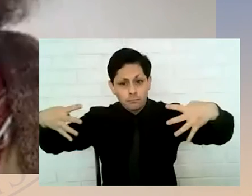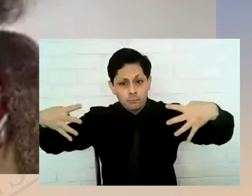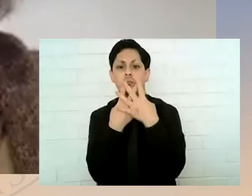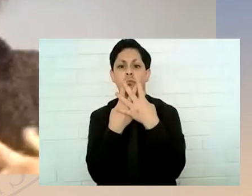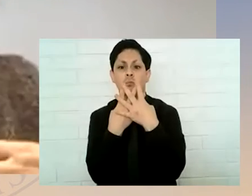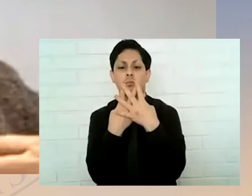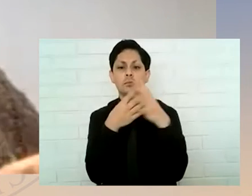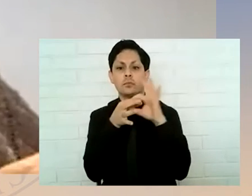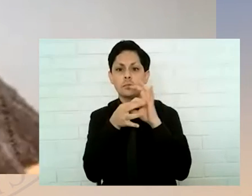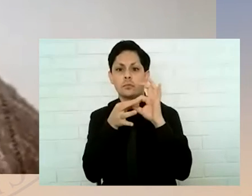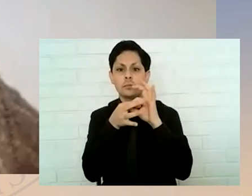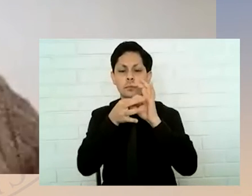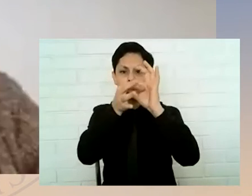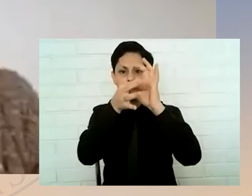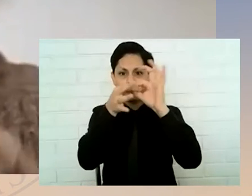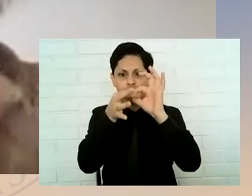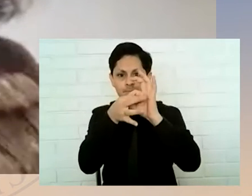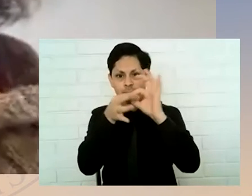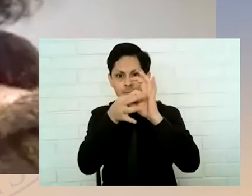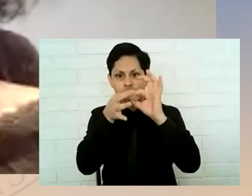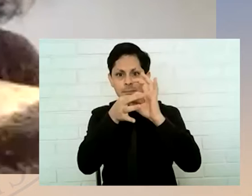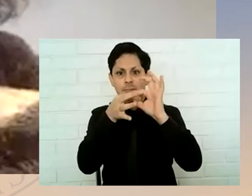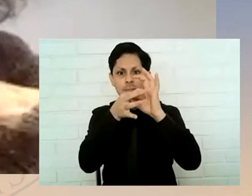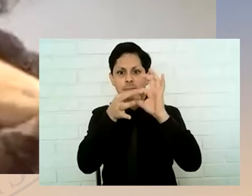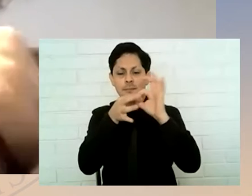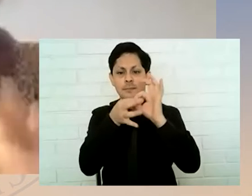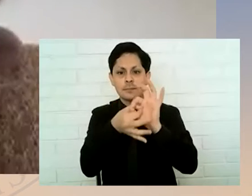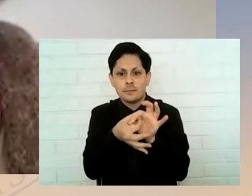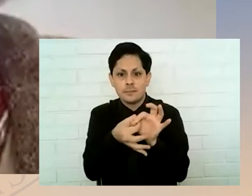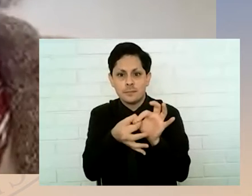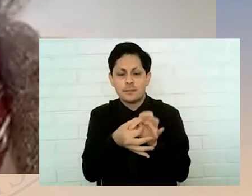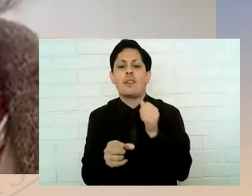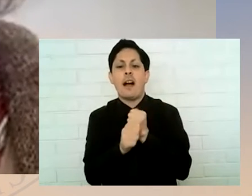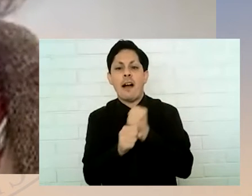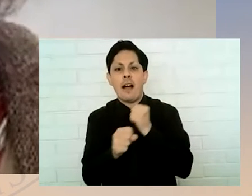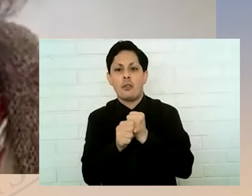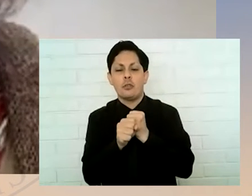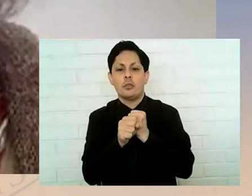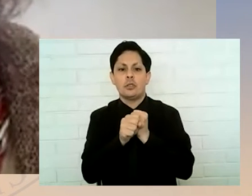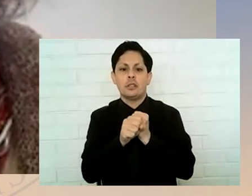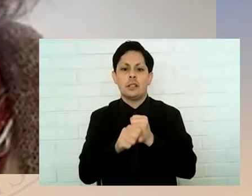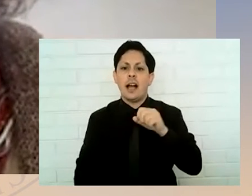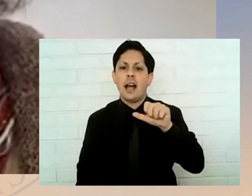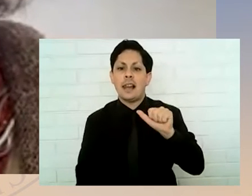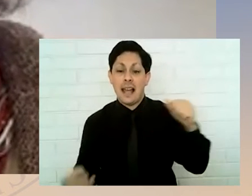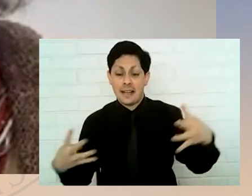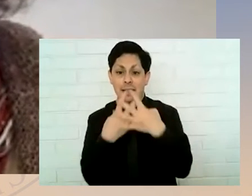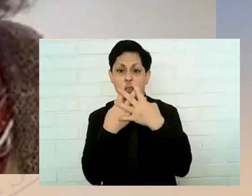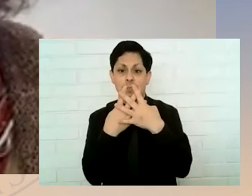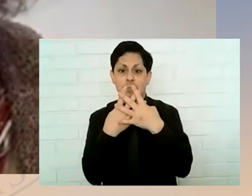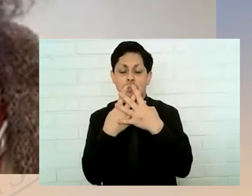hemos ido haciendo enlaces, ¿no es cierto?, y trabajos conjuntos con la RIE, que es la red, ¿no es cierto?,